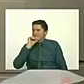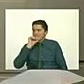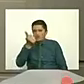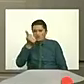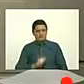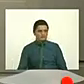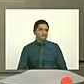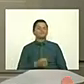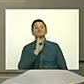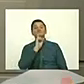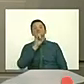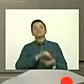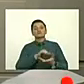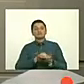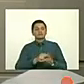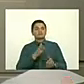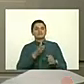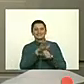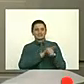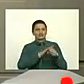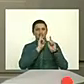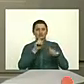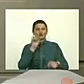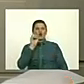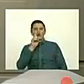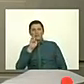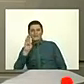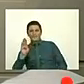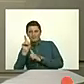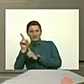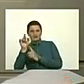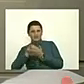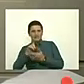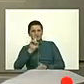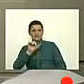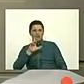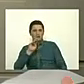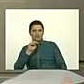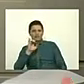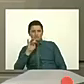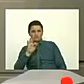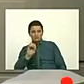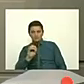porque lo que encontramos en el caso de Odebrecht Sarmiento es